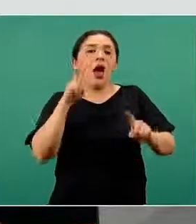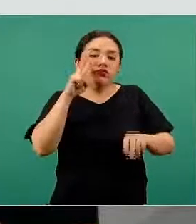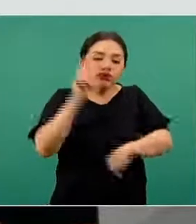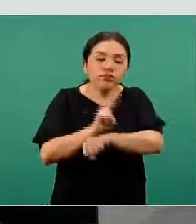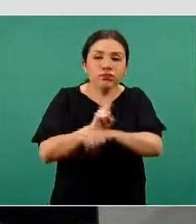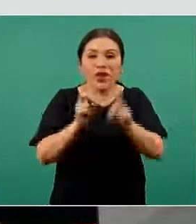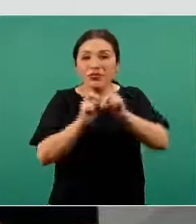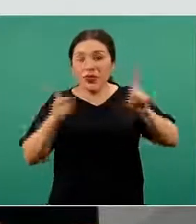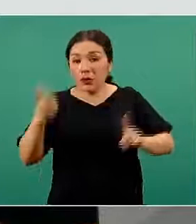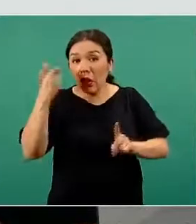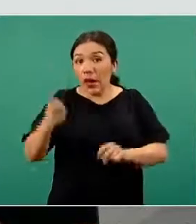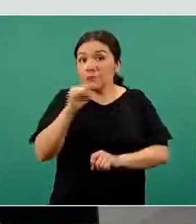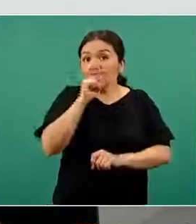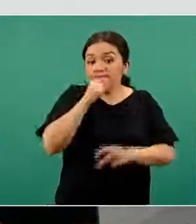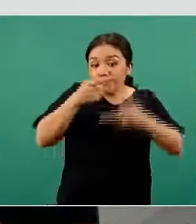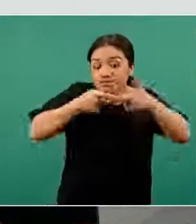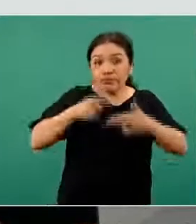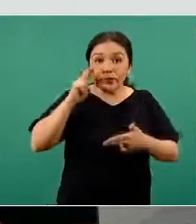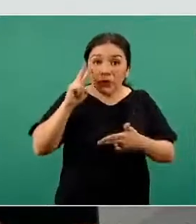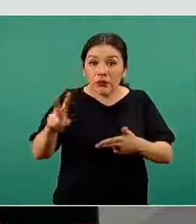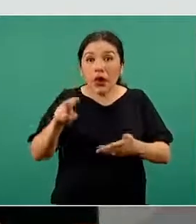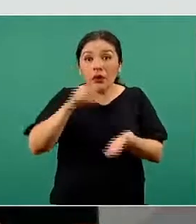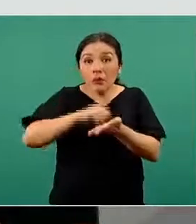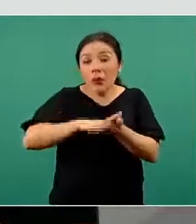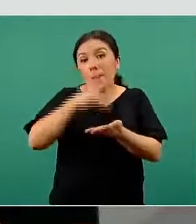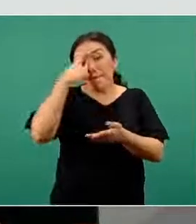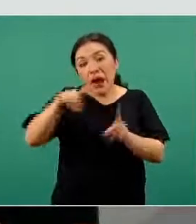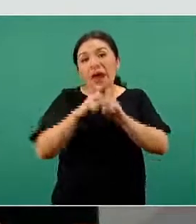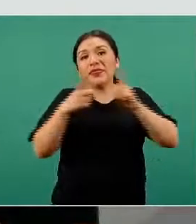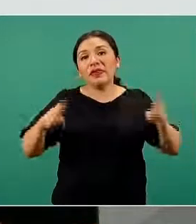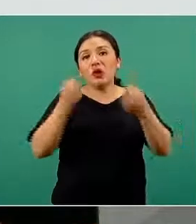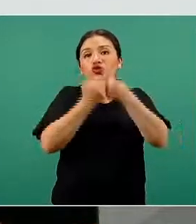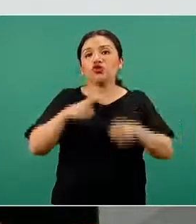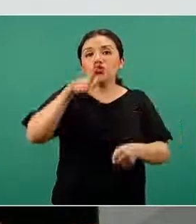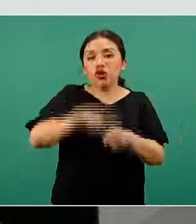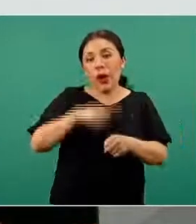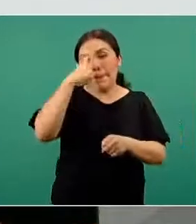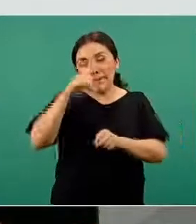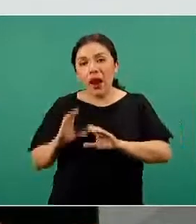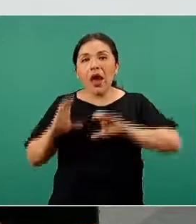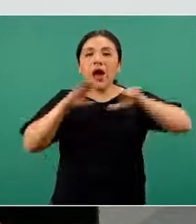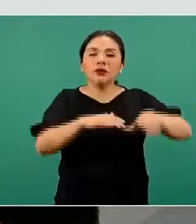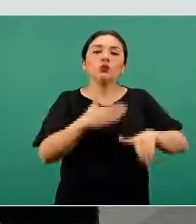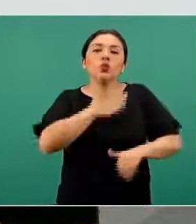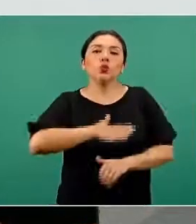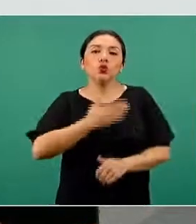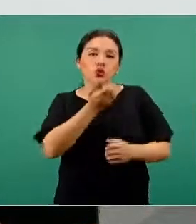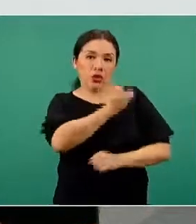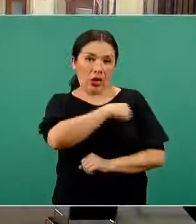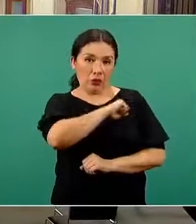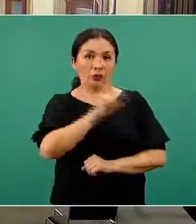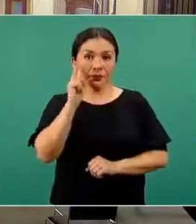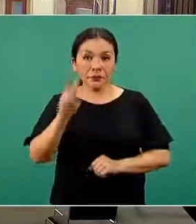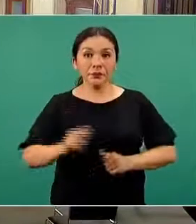es un indicador de desarrollo social y de acceso a la salud. La que sigue, por favor.